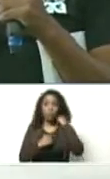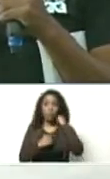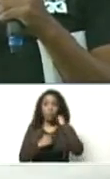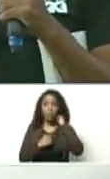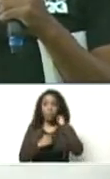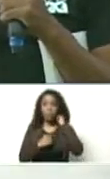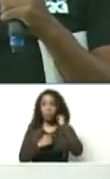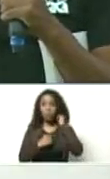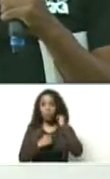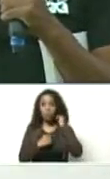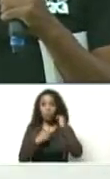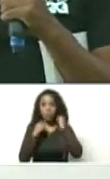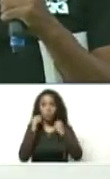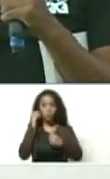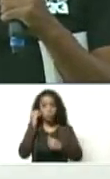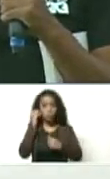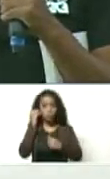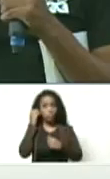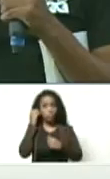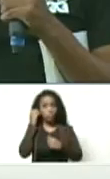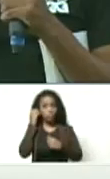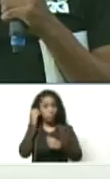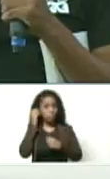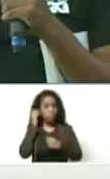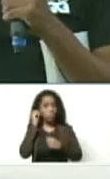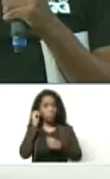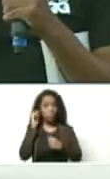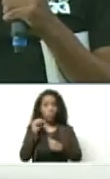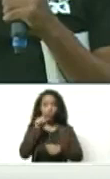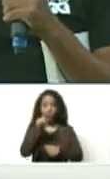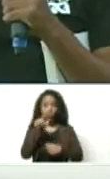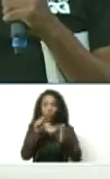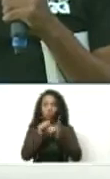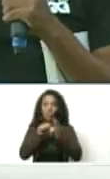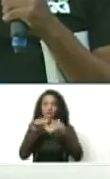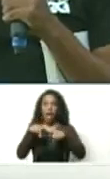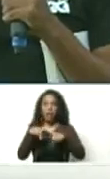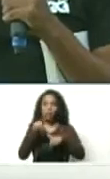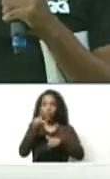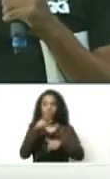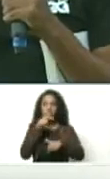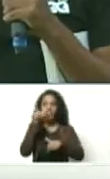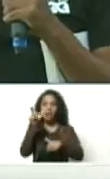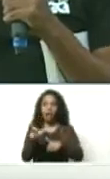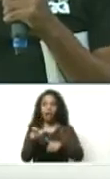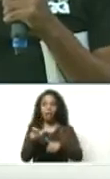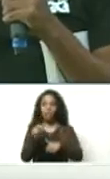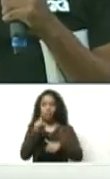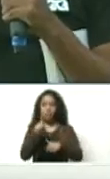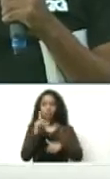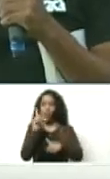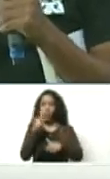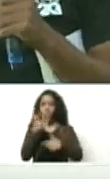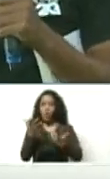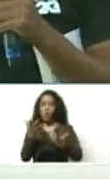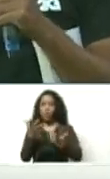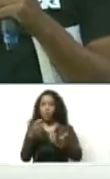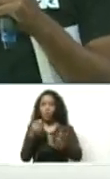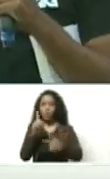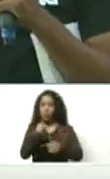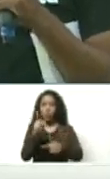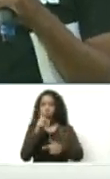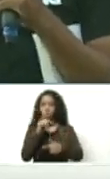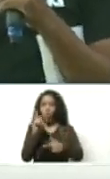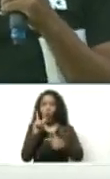Y Pimentel, ¿dónde estás tú ahorita? ¿Quién eres tú? Tú no eres la hacienda Indio